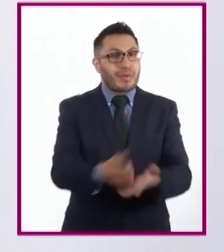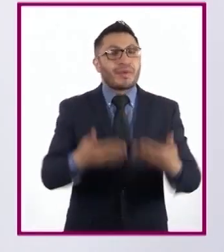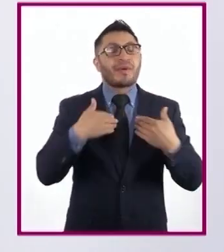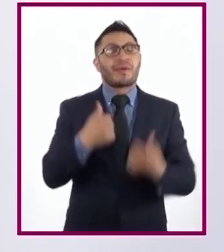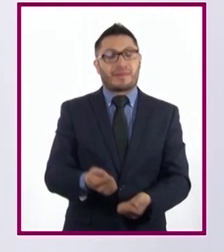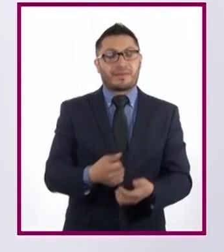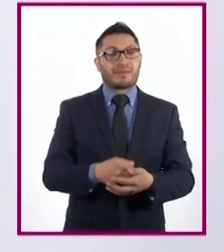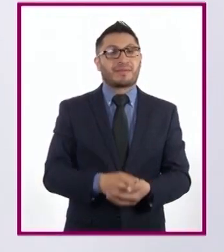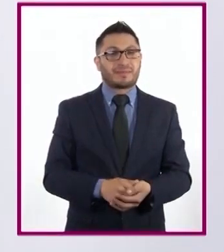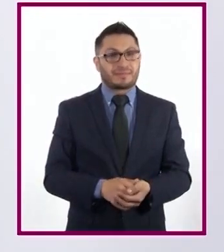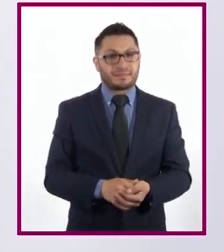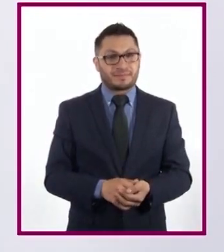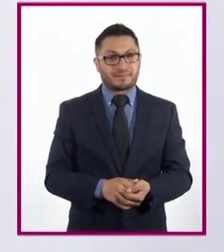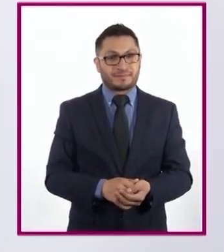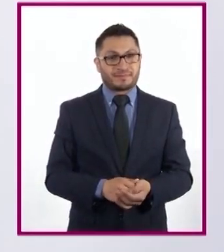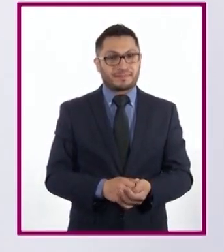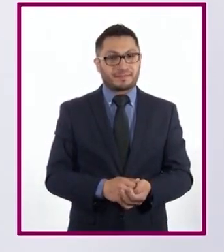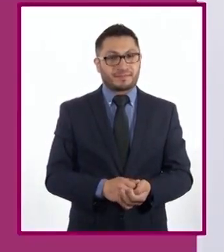conocimientos.